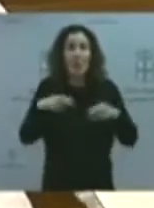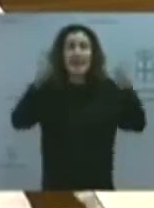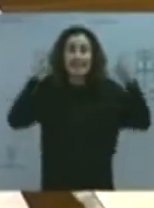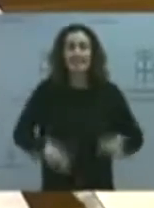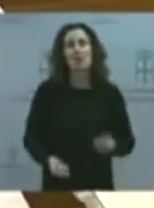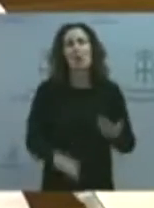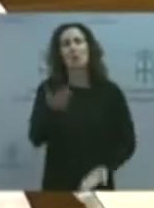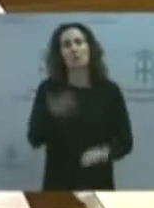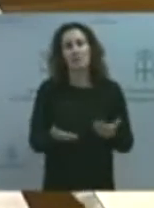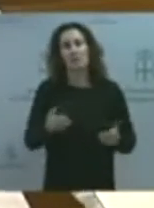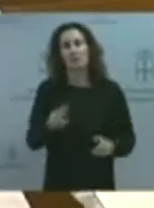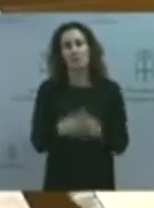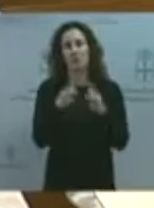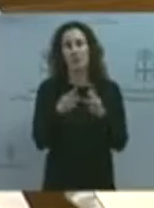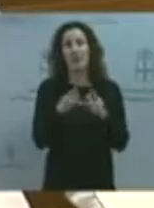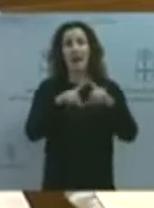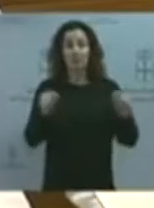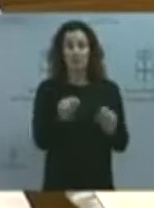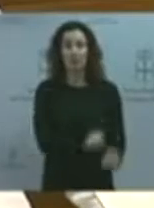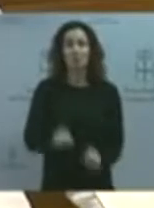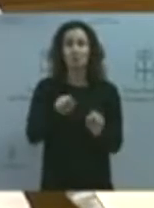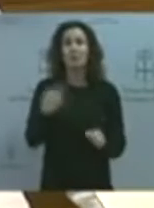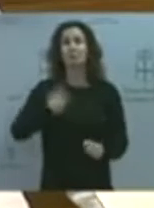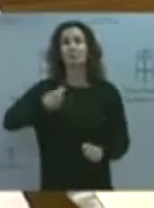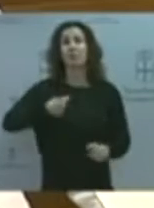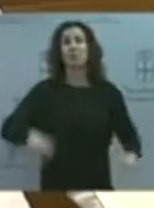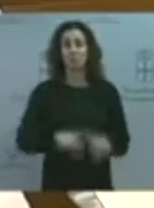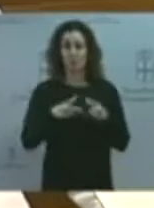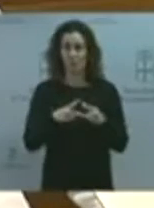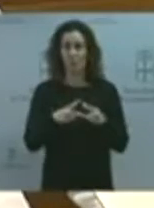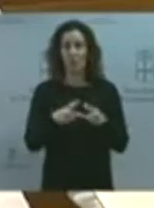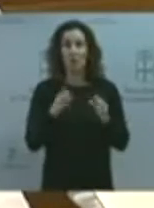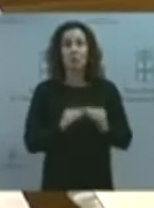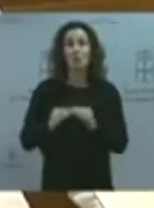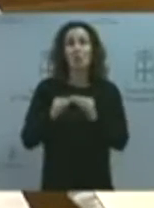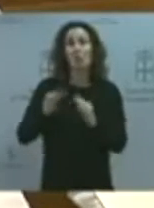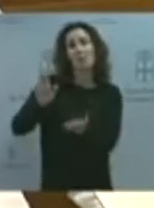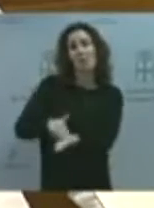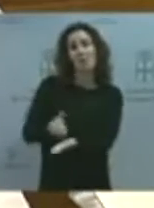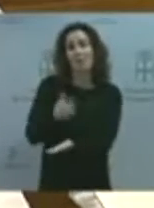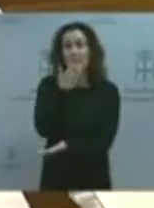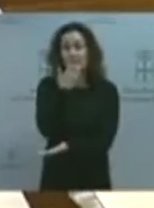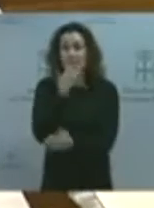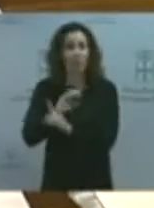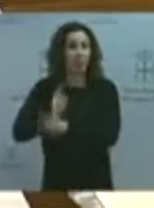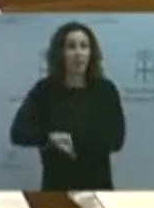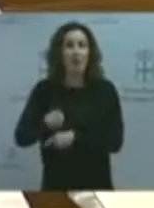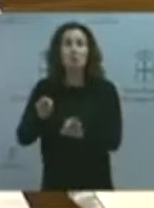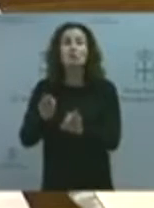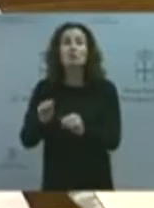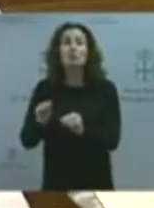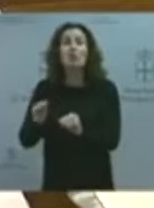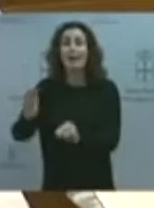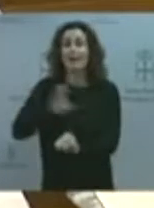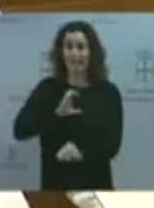paguen el salario social tiene más en común con un valenciano que no consigue la renta de inclusión que con el 1% de los asturianos